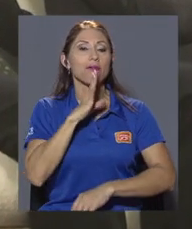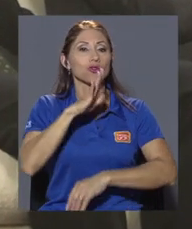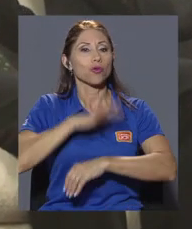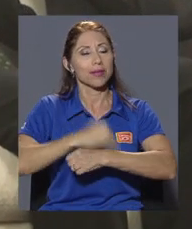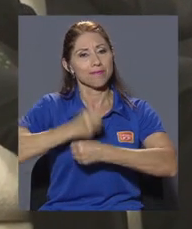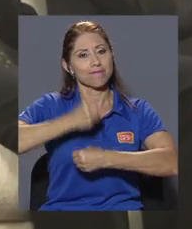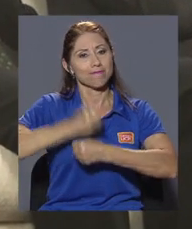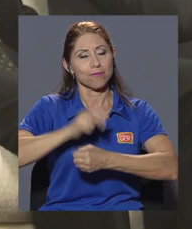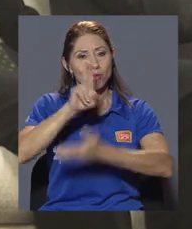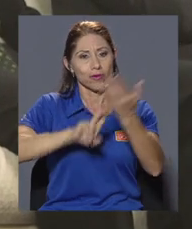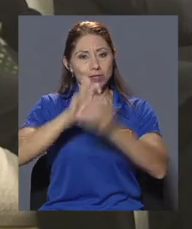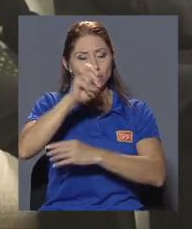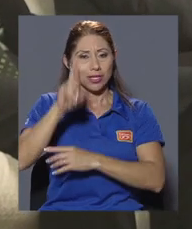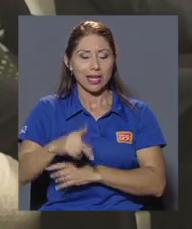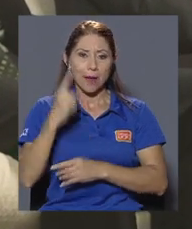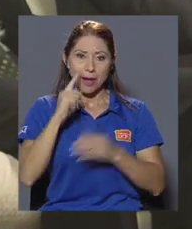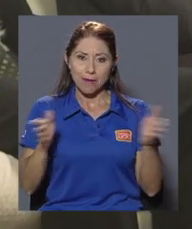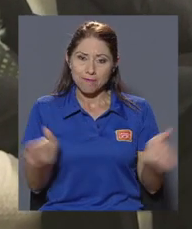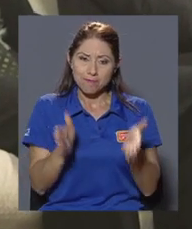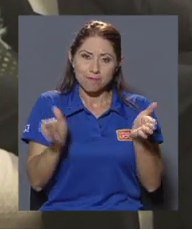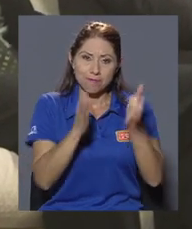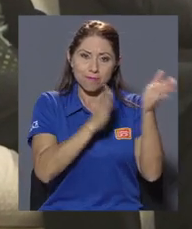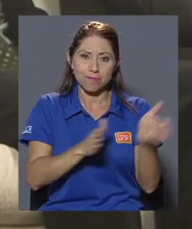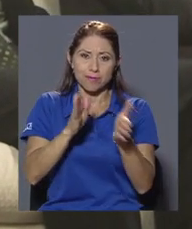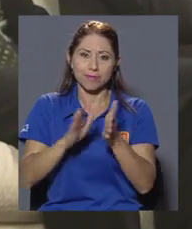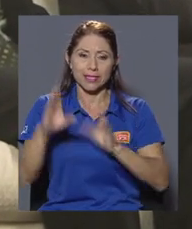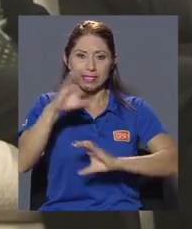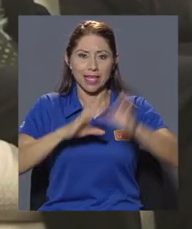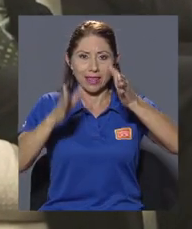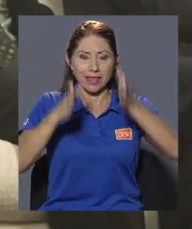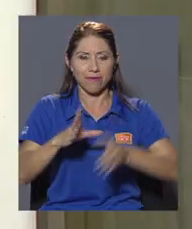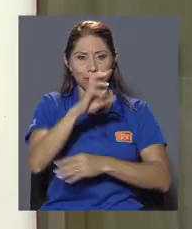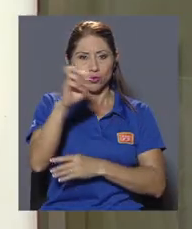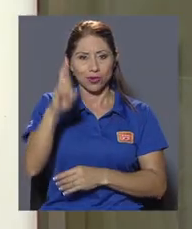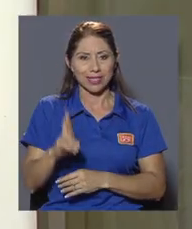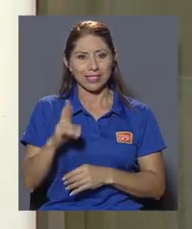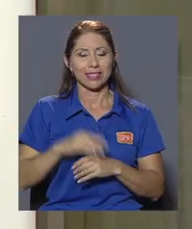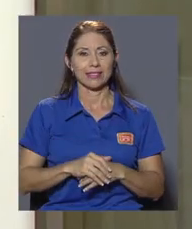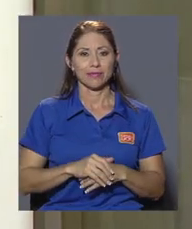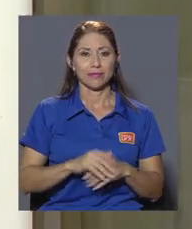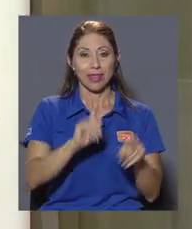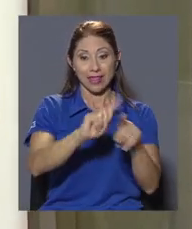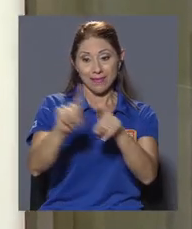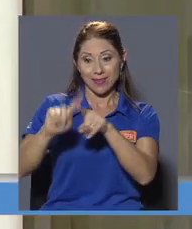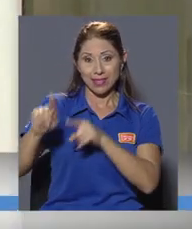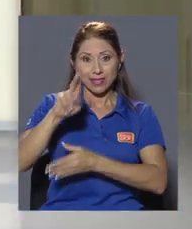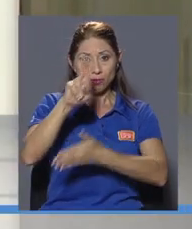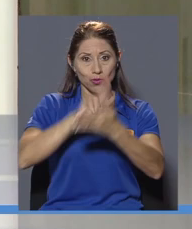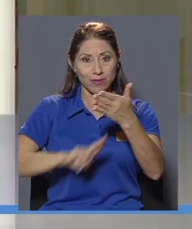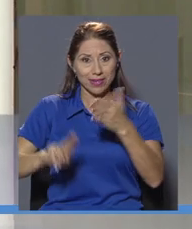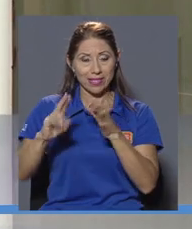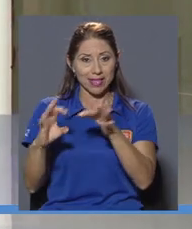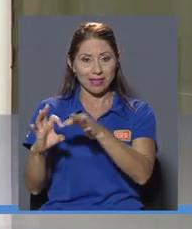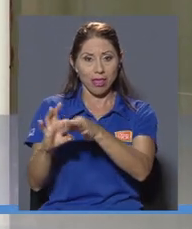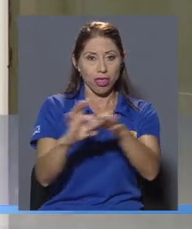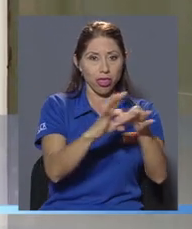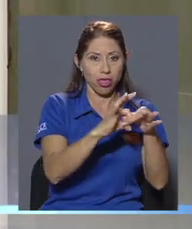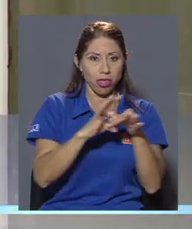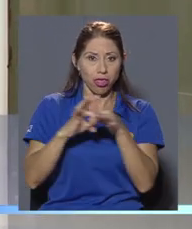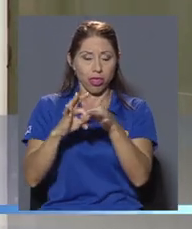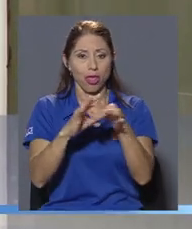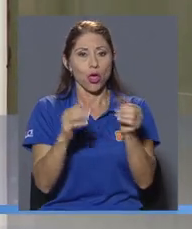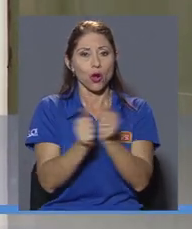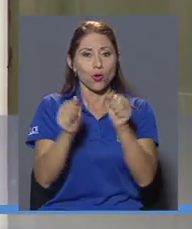universidad pública en la formación de científicos costarricenses. La alianza de las universidades que forman a las personas con el